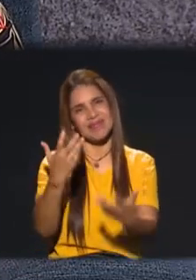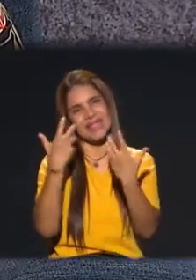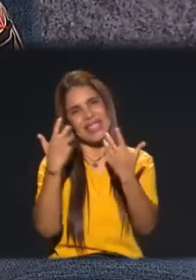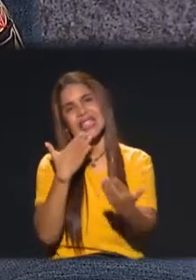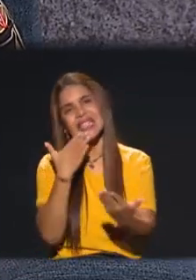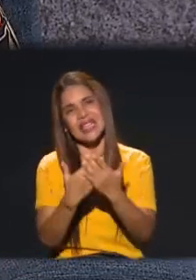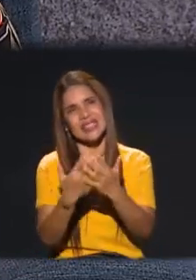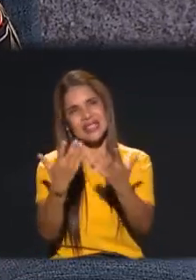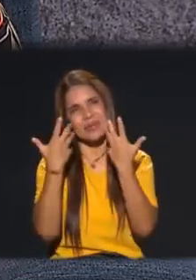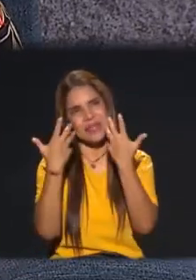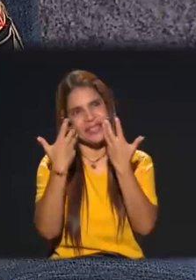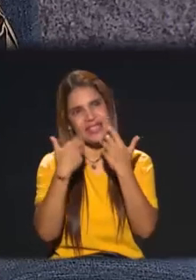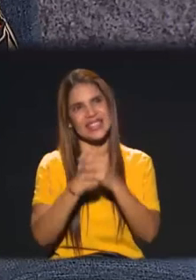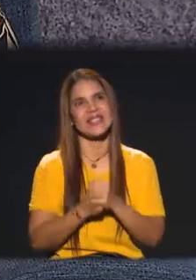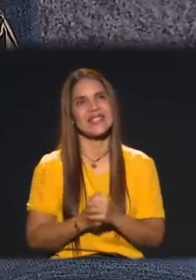enseñarnos.